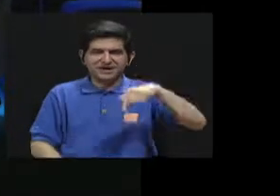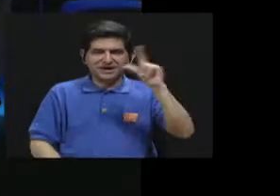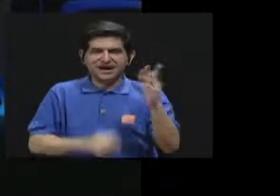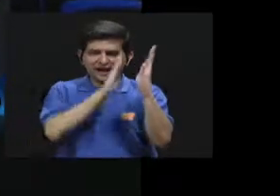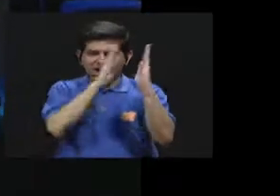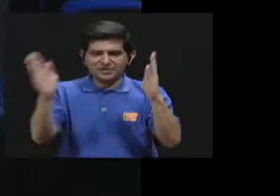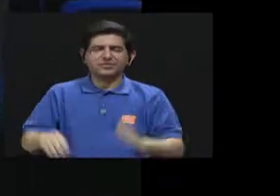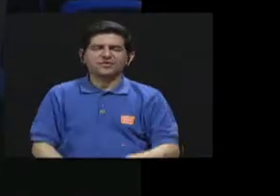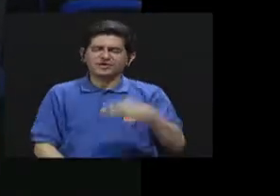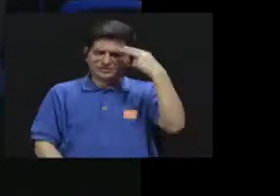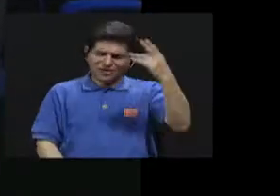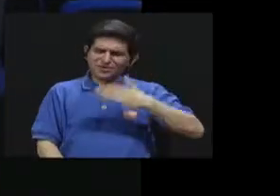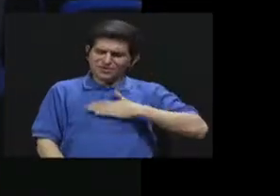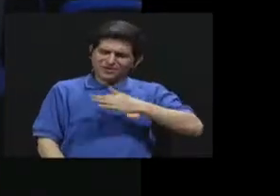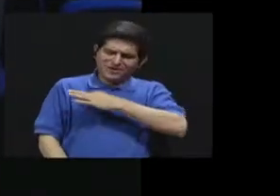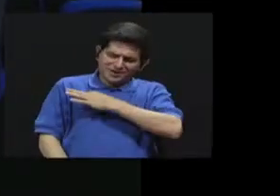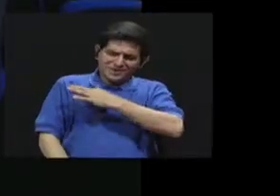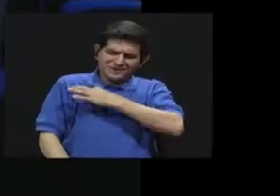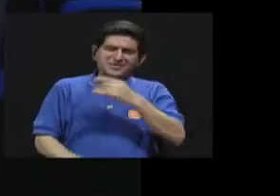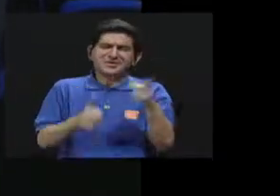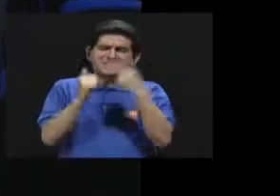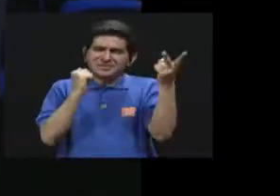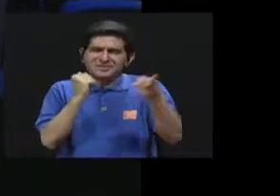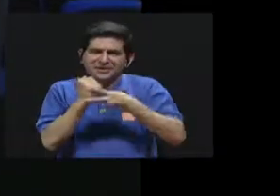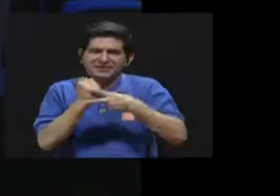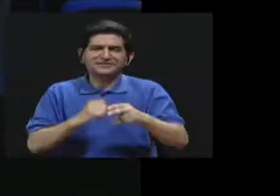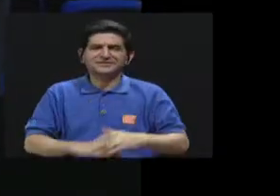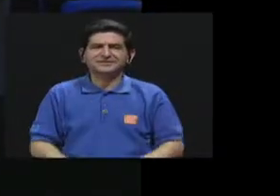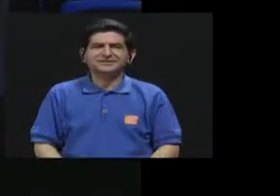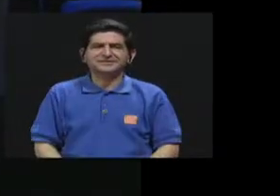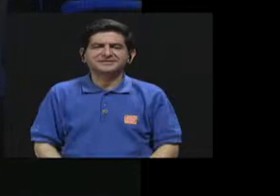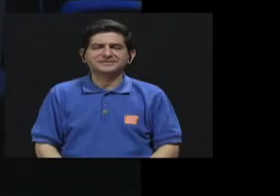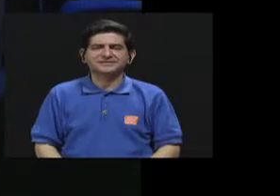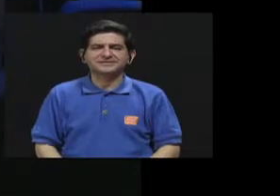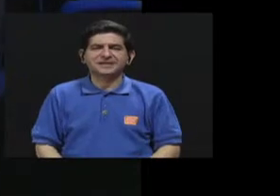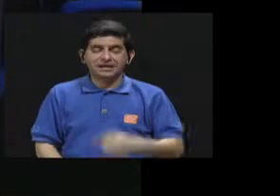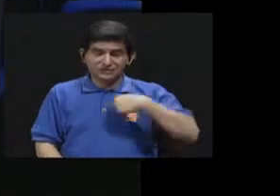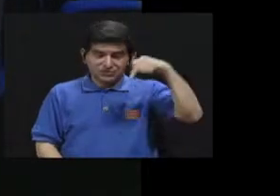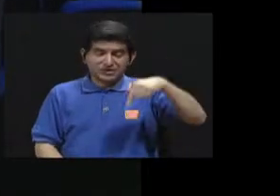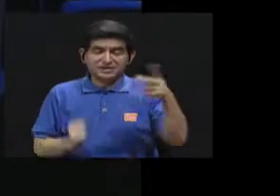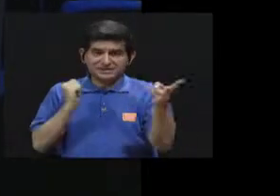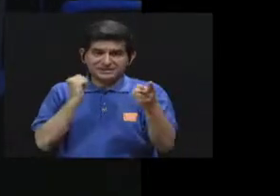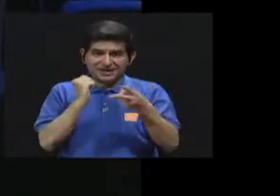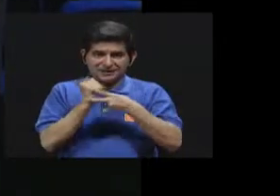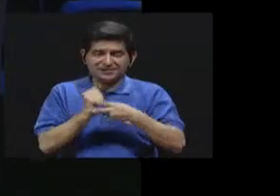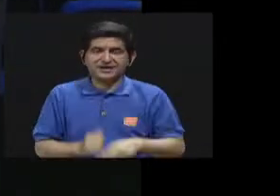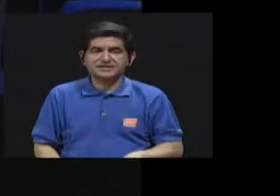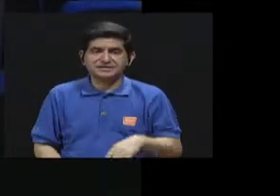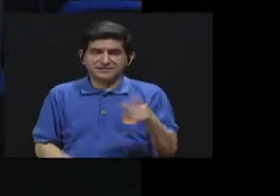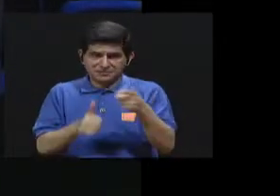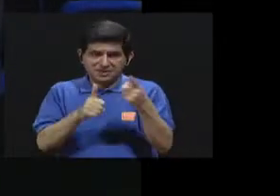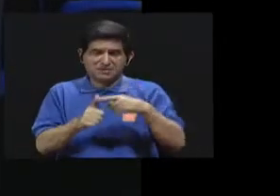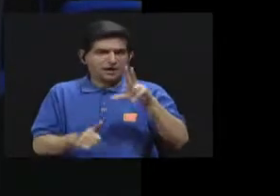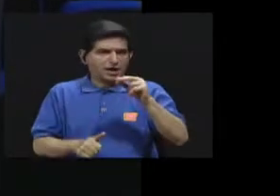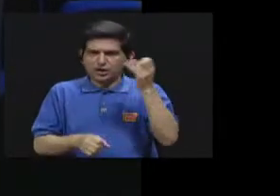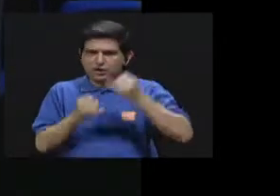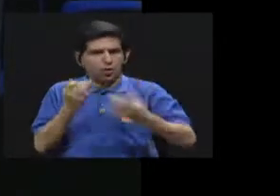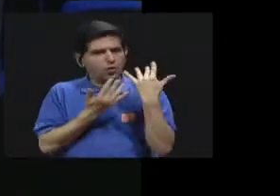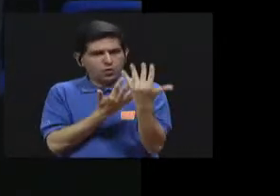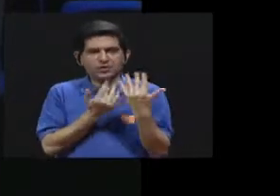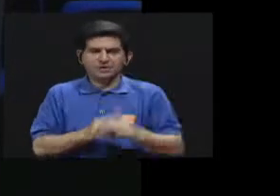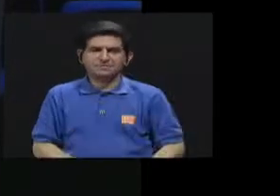Cordero, productora audiovisual. Adriana, bienvenida y muchas gracias por estar el lunes de Cinemateca hoy. Por favor, un honor que me hayan invitado, la verdad, la primera